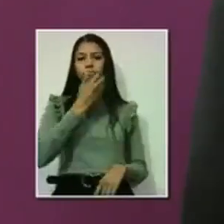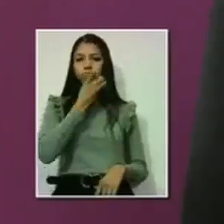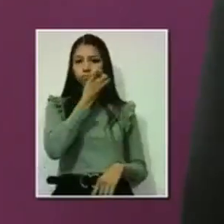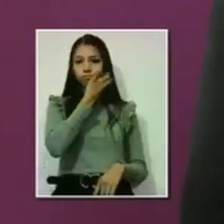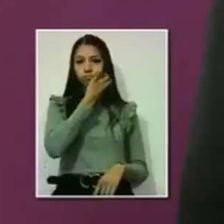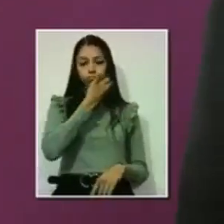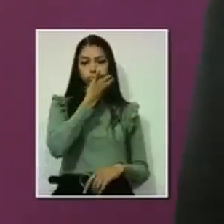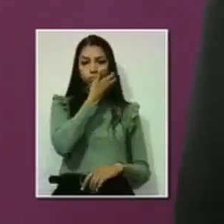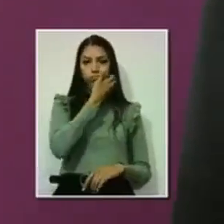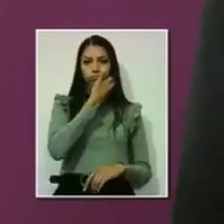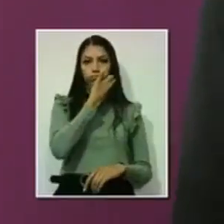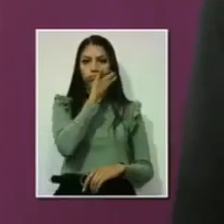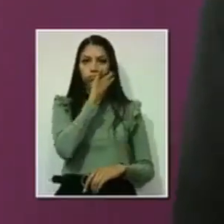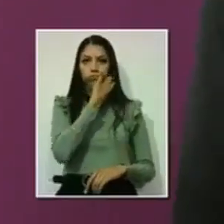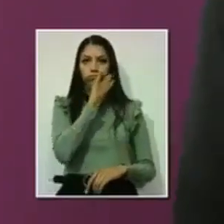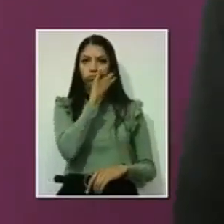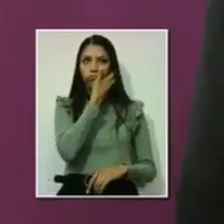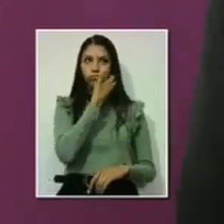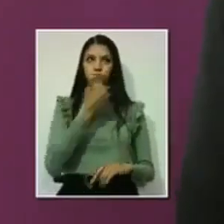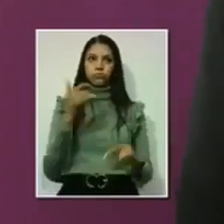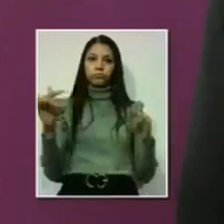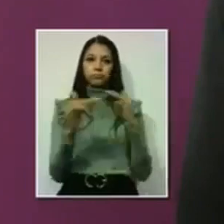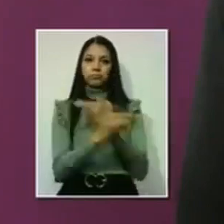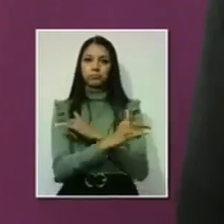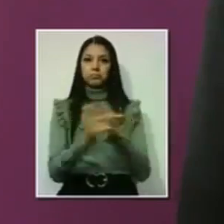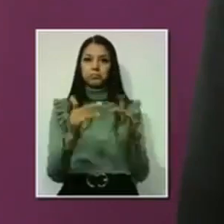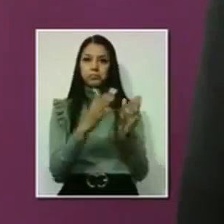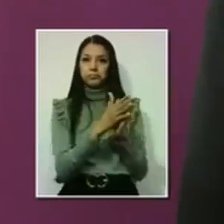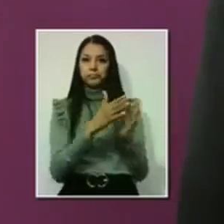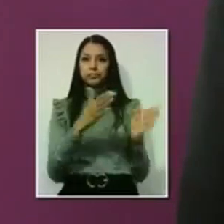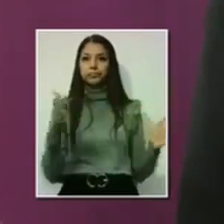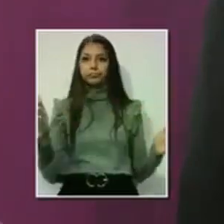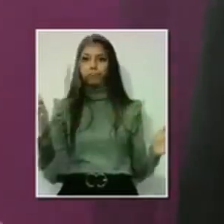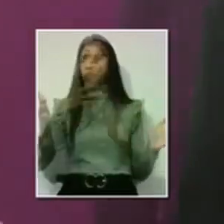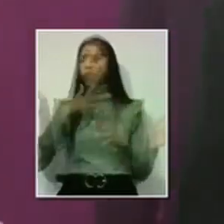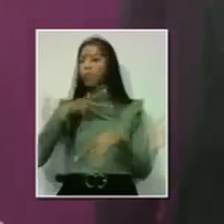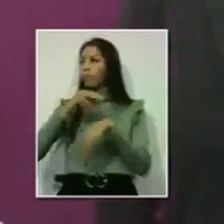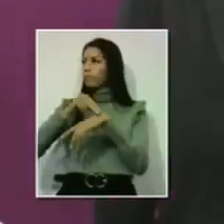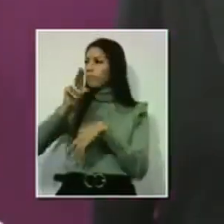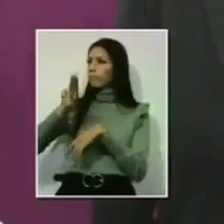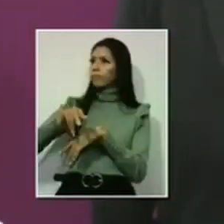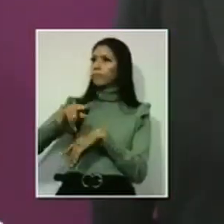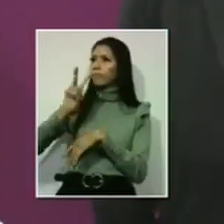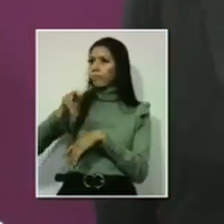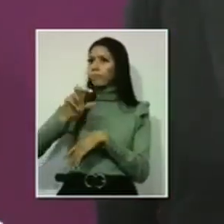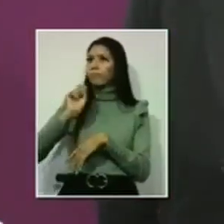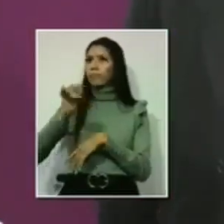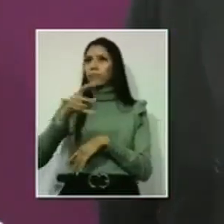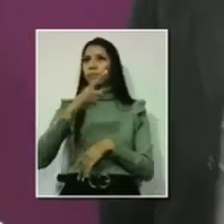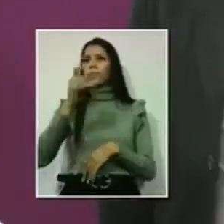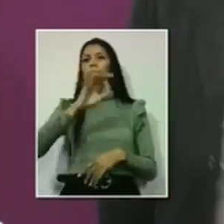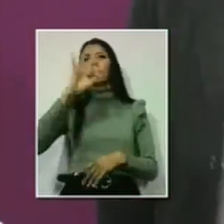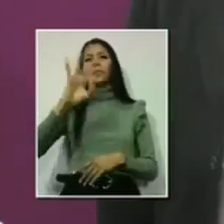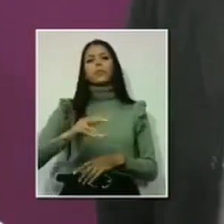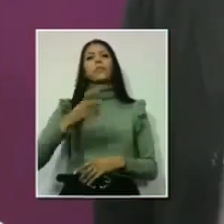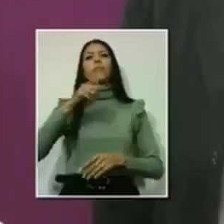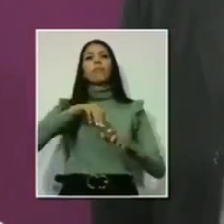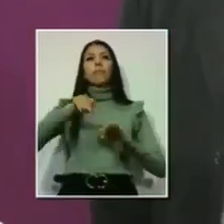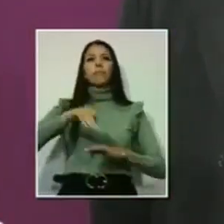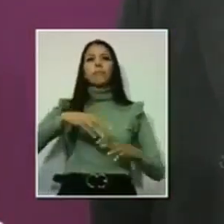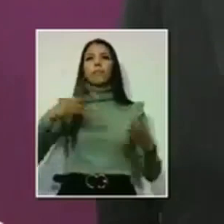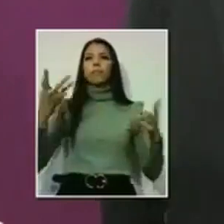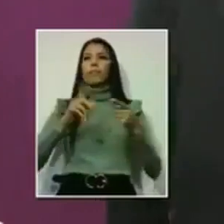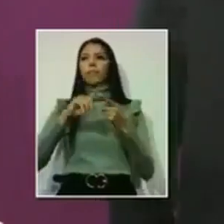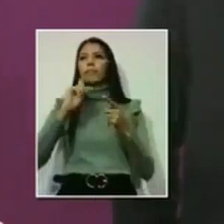Industrial Morelia, Simo, la zona conocida como Piedra del Indio, la Loma de Santa María y la zona Pico Azul La Escalera.